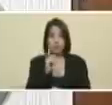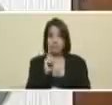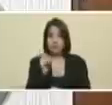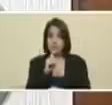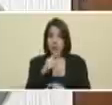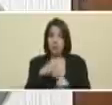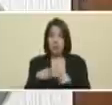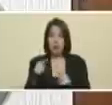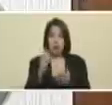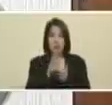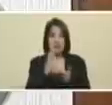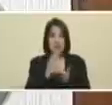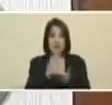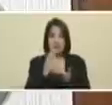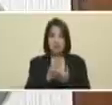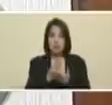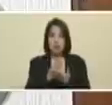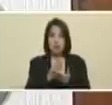tuvo